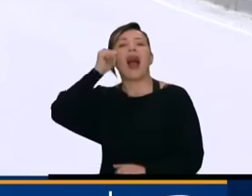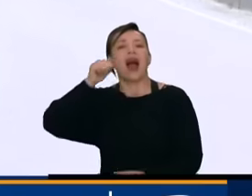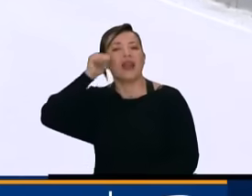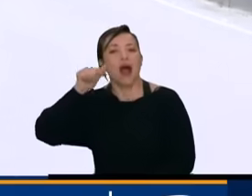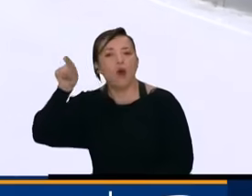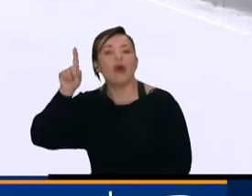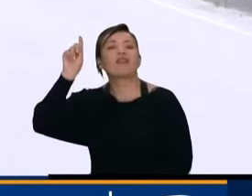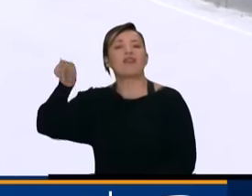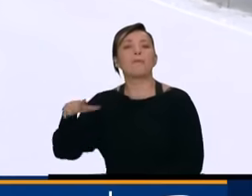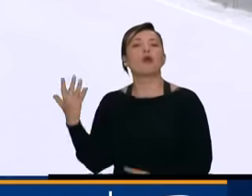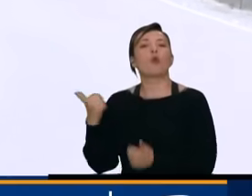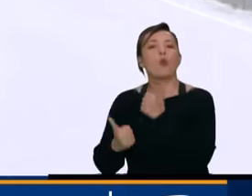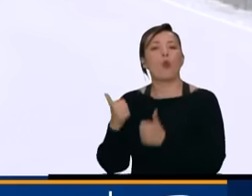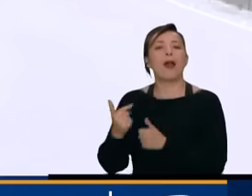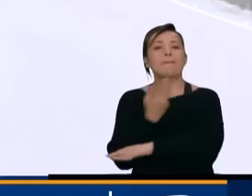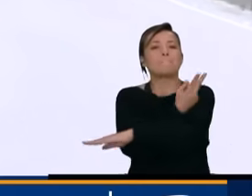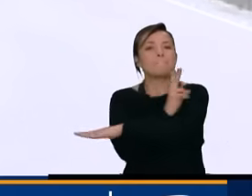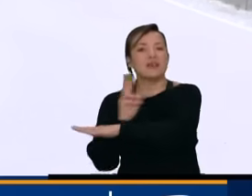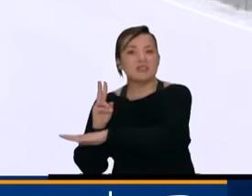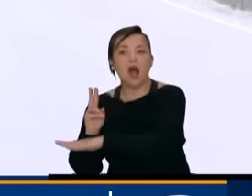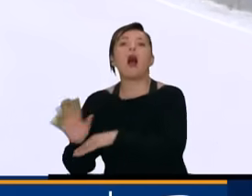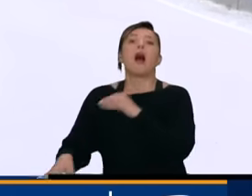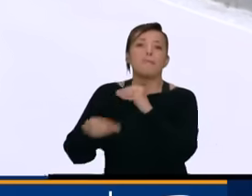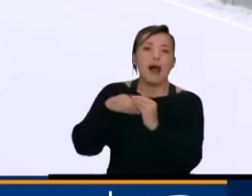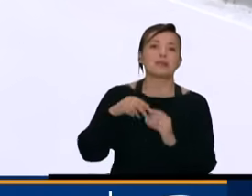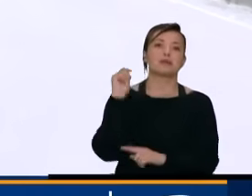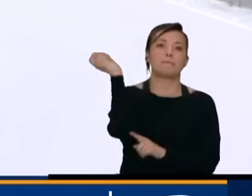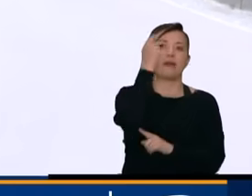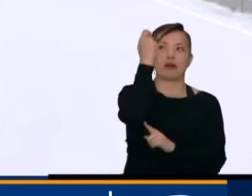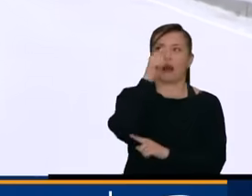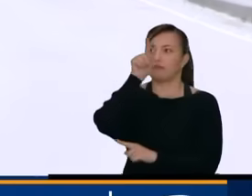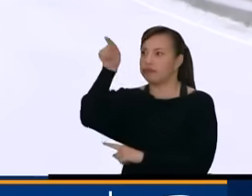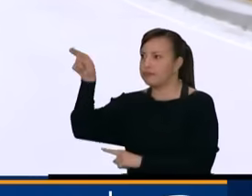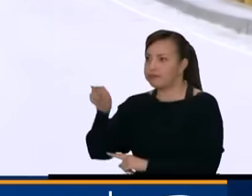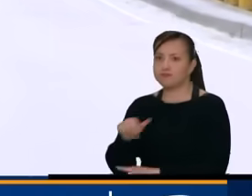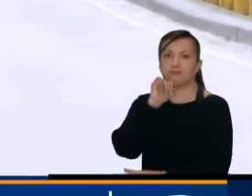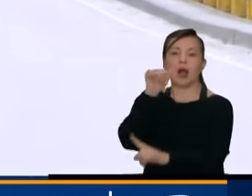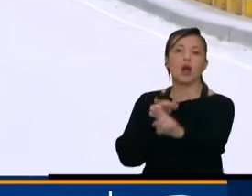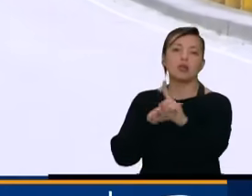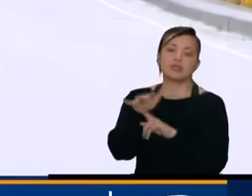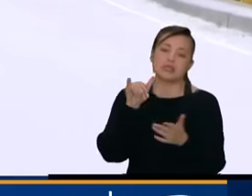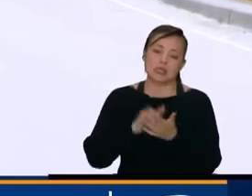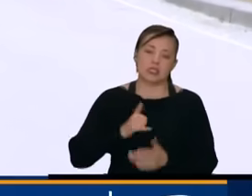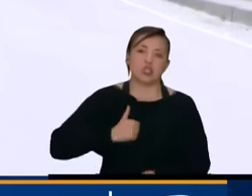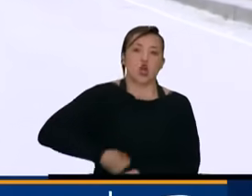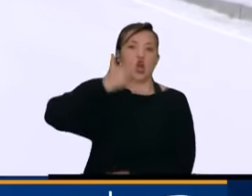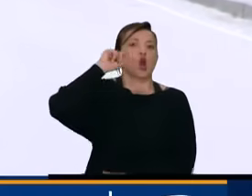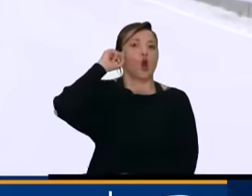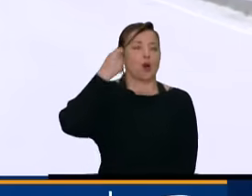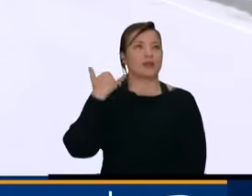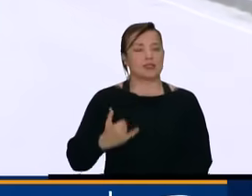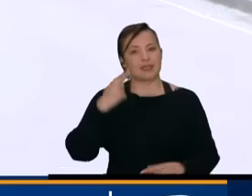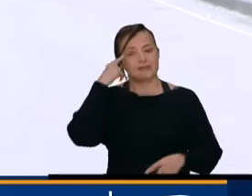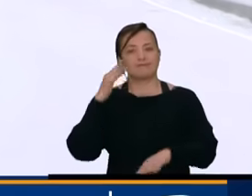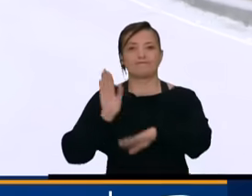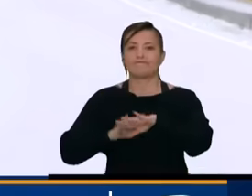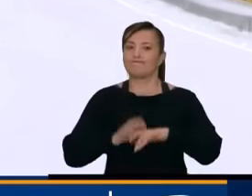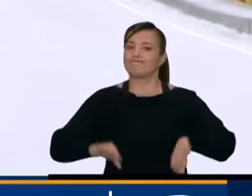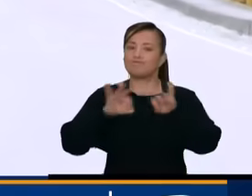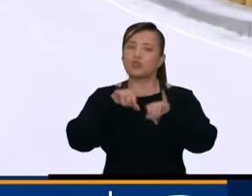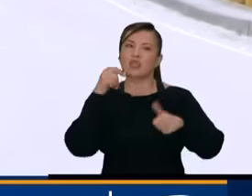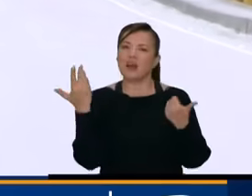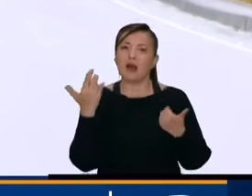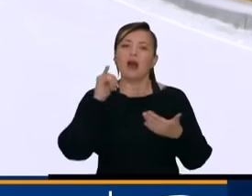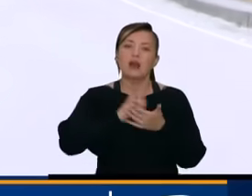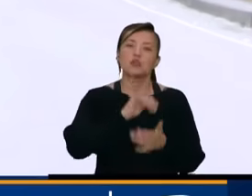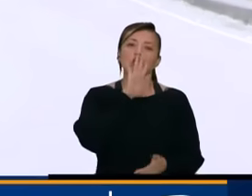parte del Bichá y ahora el Meta, el cual creo que como gobernador hacemos ese llamado pertinente al gobierno nacional, al Invías, para que de una